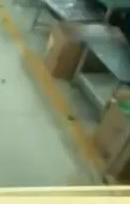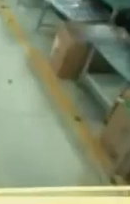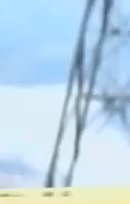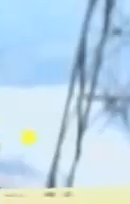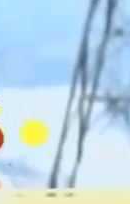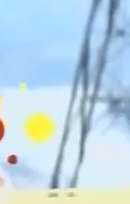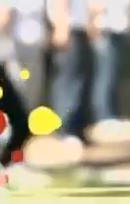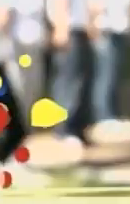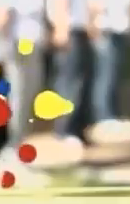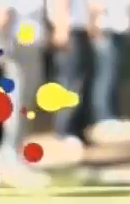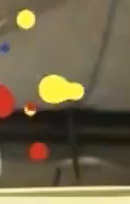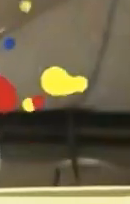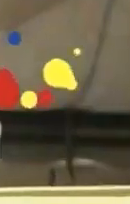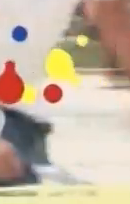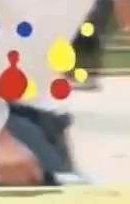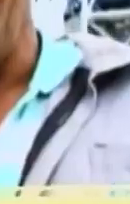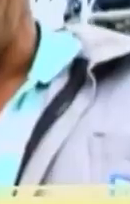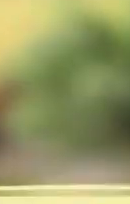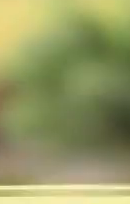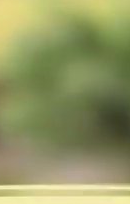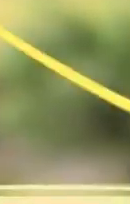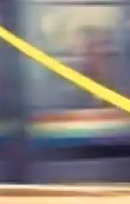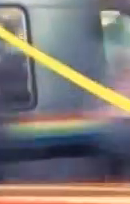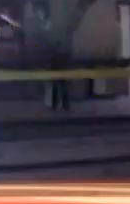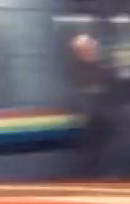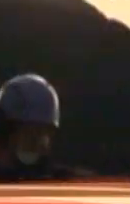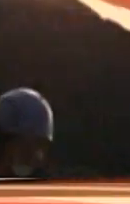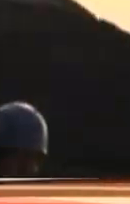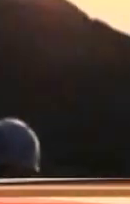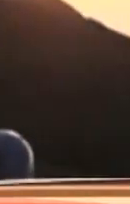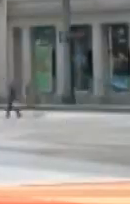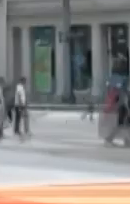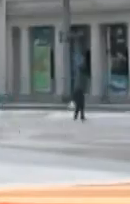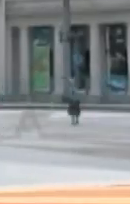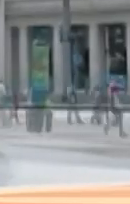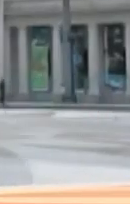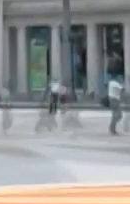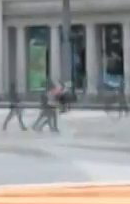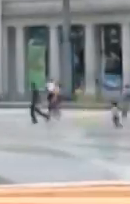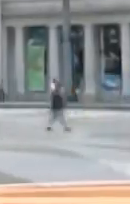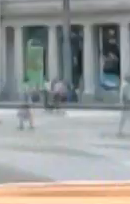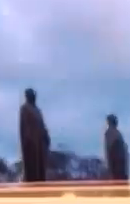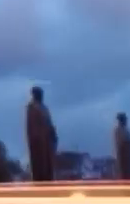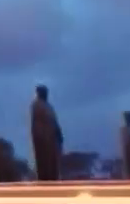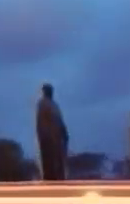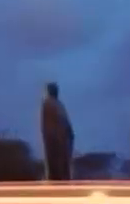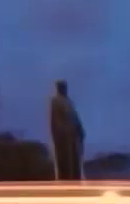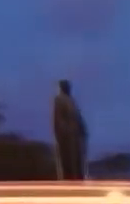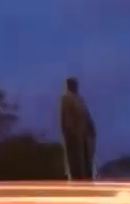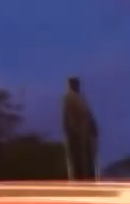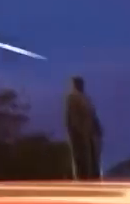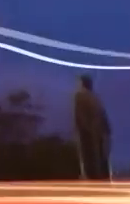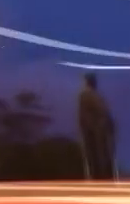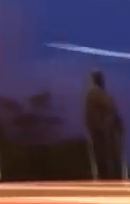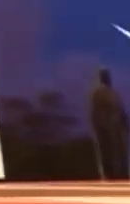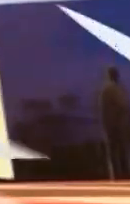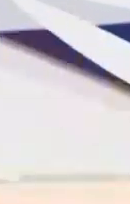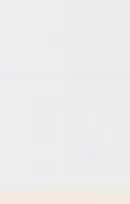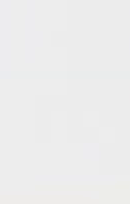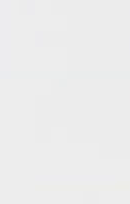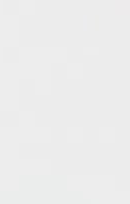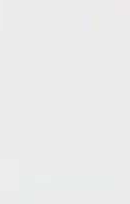Bienvenidos y bienvenidas. A continuación, una transmisión conjunta de radio y televisión por su derecho a